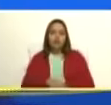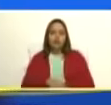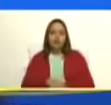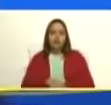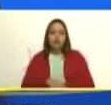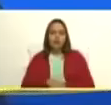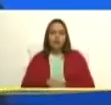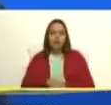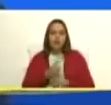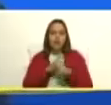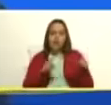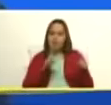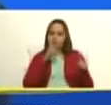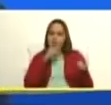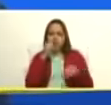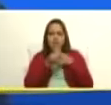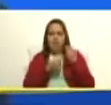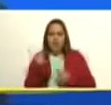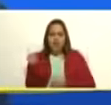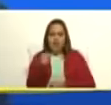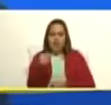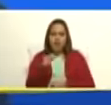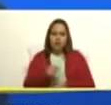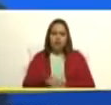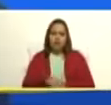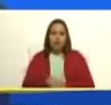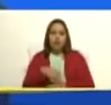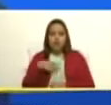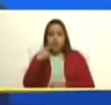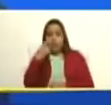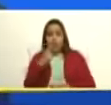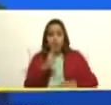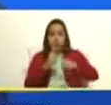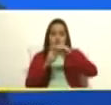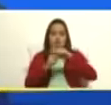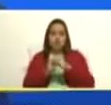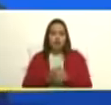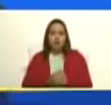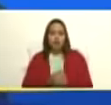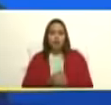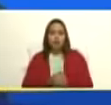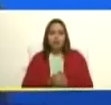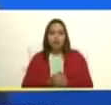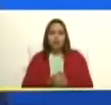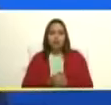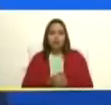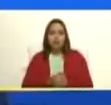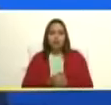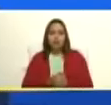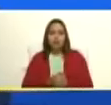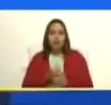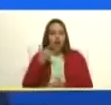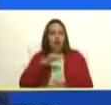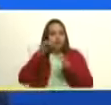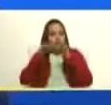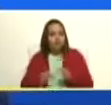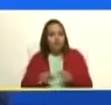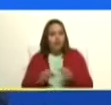Pero no lo voy a poner en negativo, lo pongo en positivo, lo afirmativo